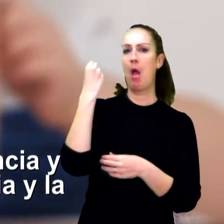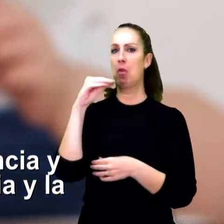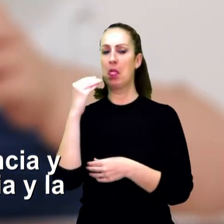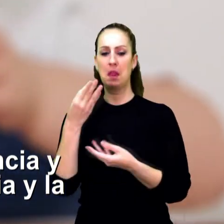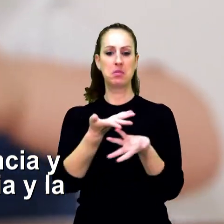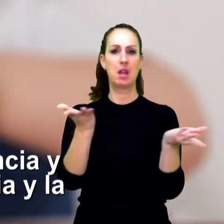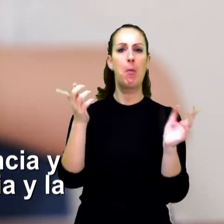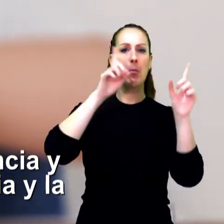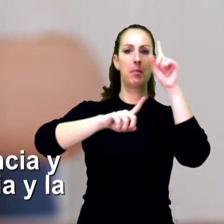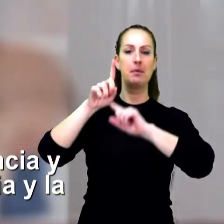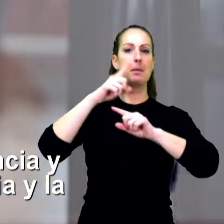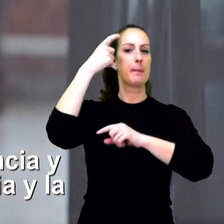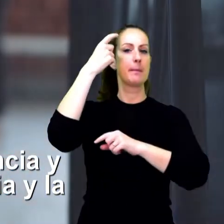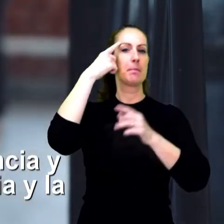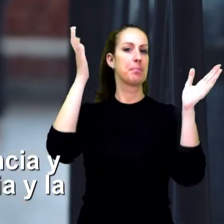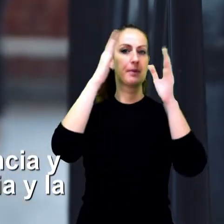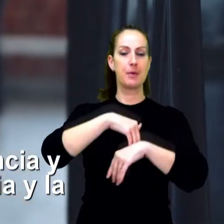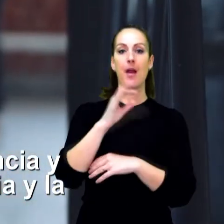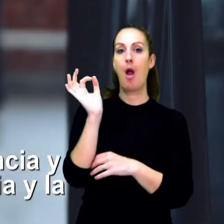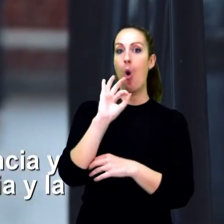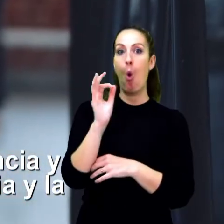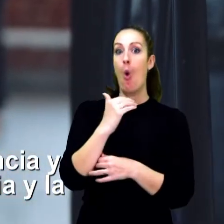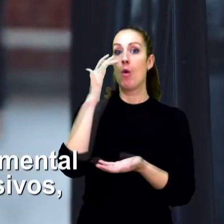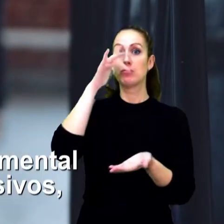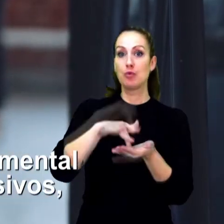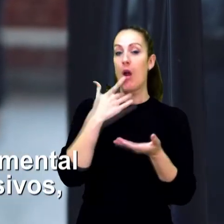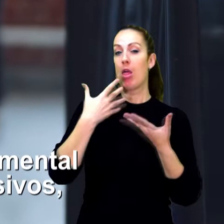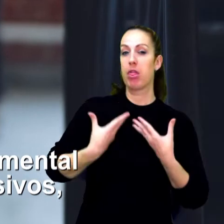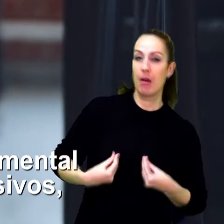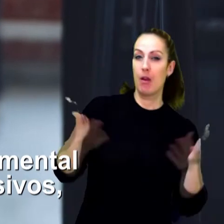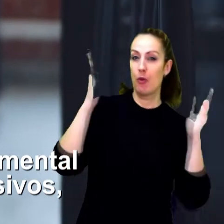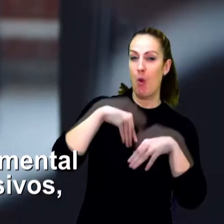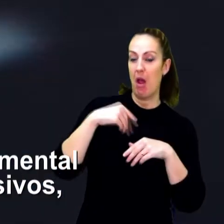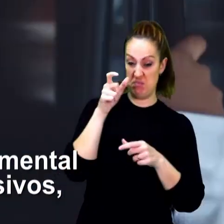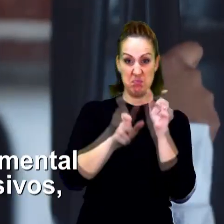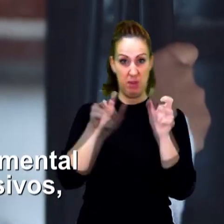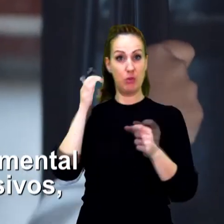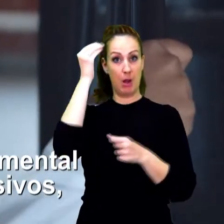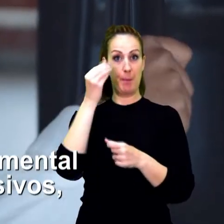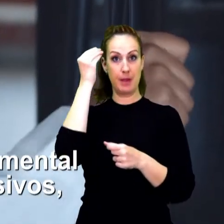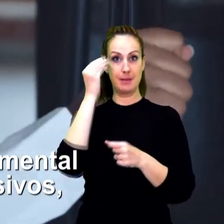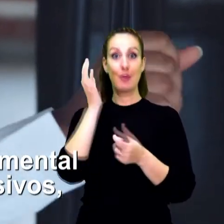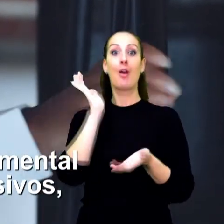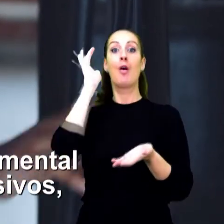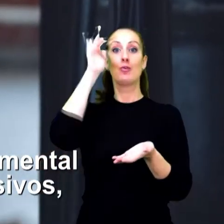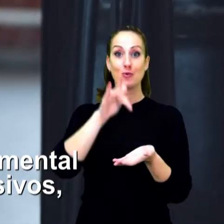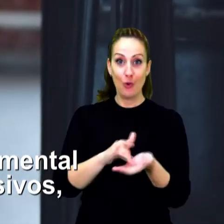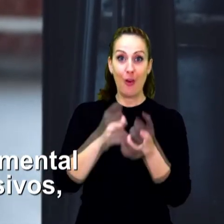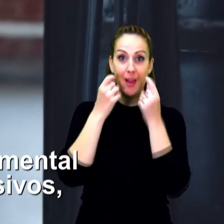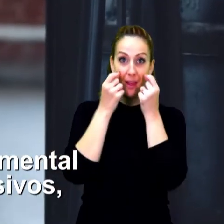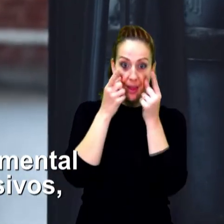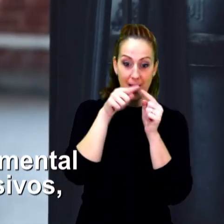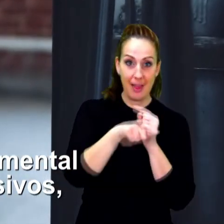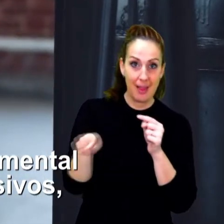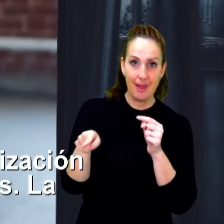infancia y la adolescencia. Se piensa que la infancia y la juventud carecen de problemas de salud mental o que no